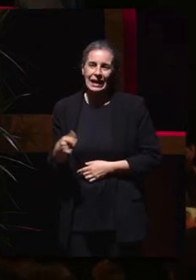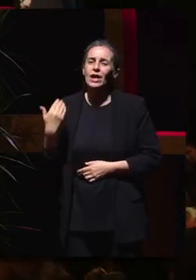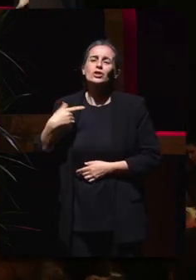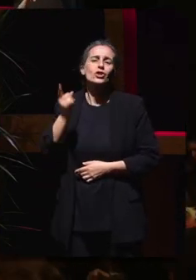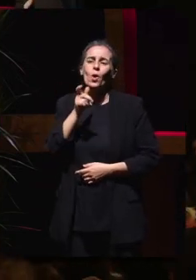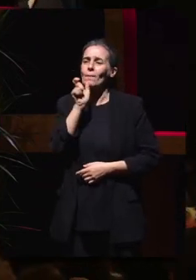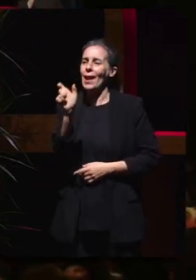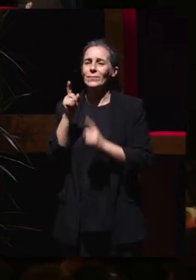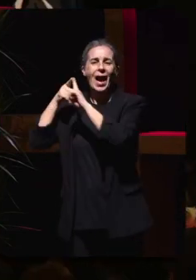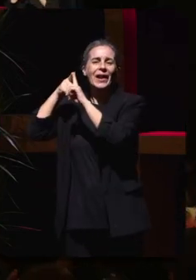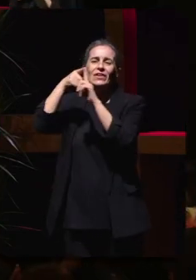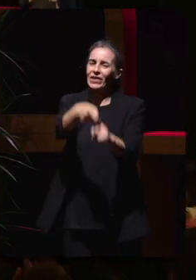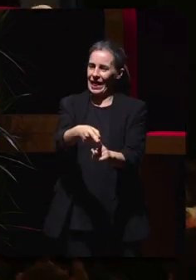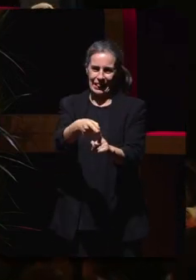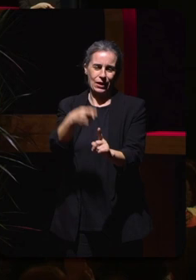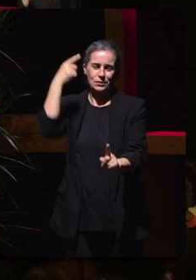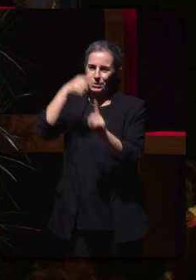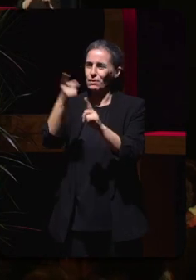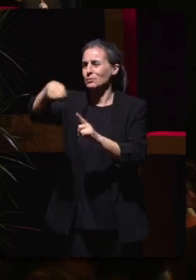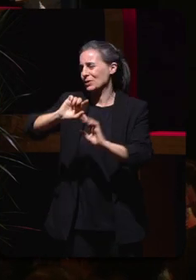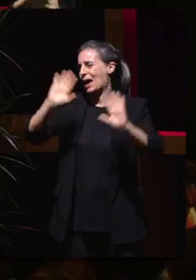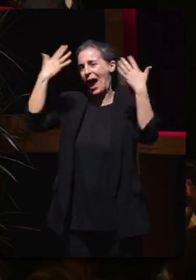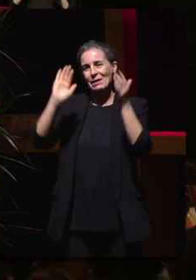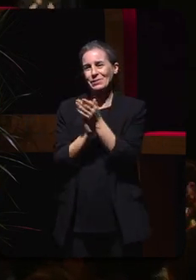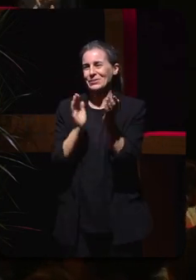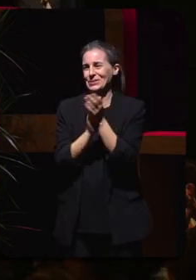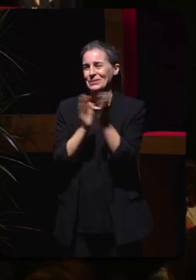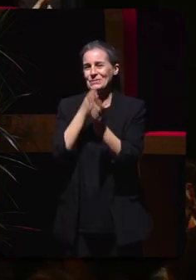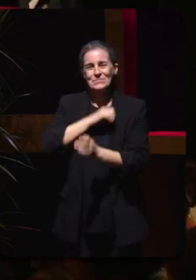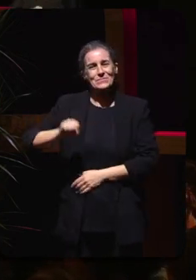presentarla y para que volváis a darle un aplauso. Maravilloso. Estamos felices